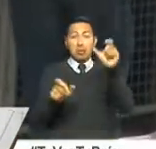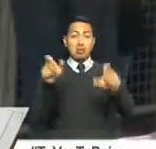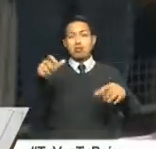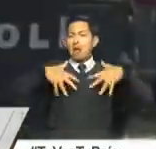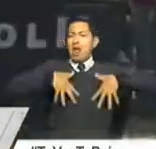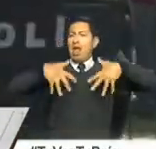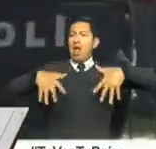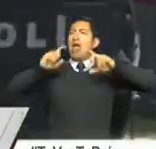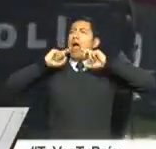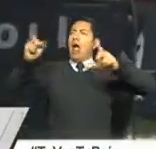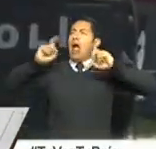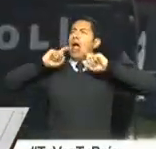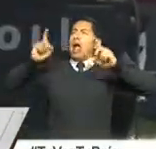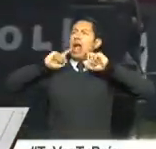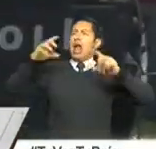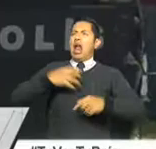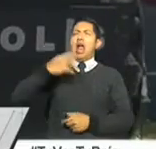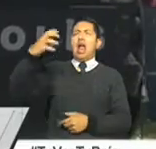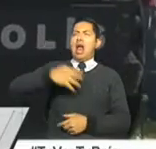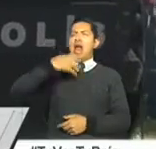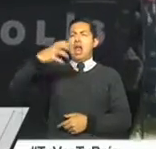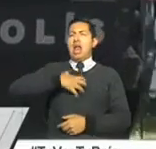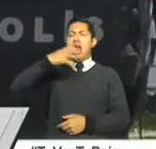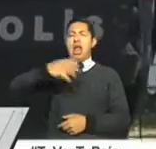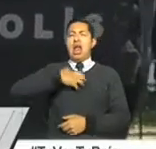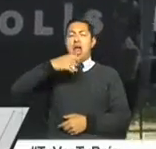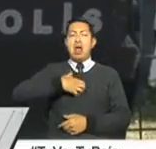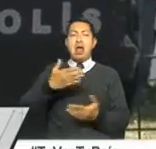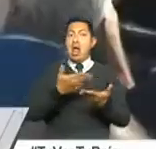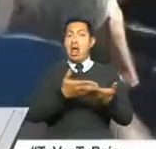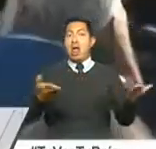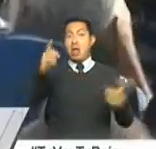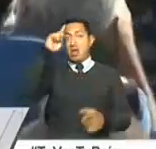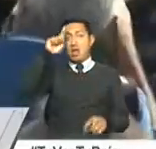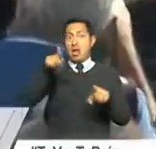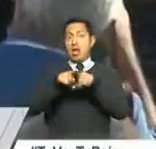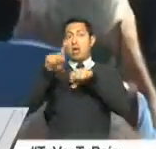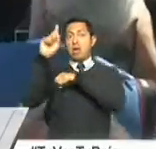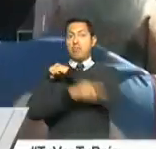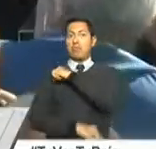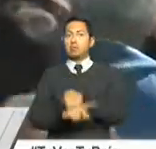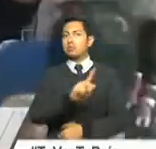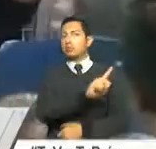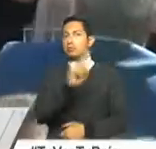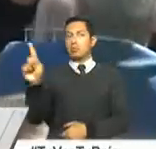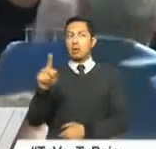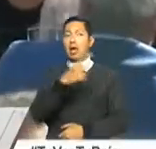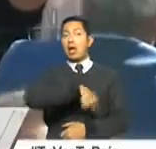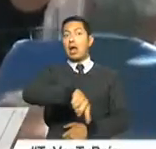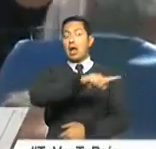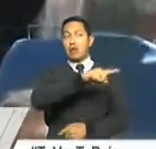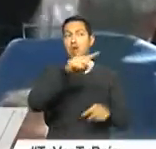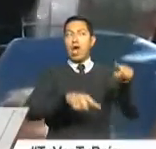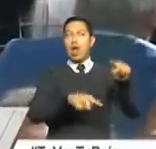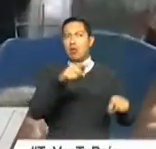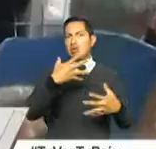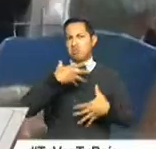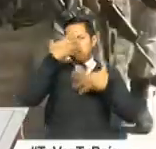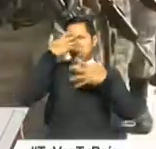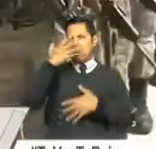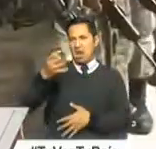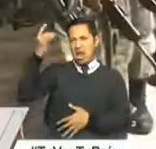en las inmediaciones del tribunal, bajo estrictas medidas de seguridad. Algunos exigían la pena de muerte para los